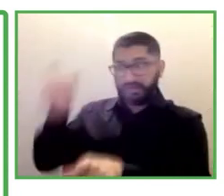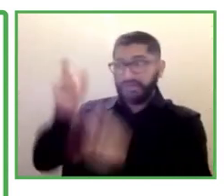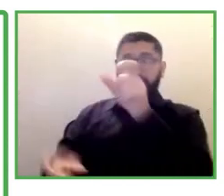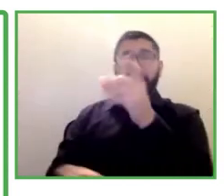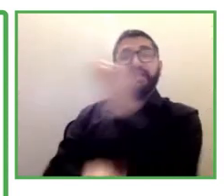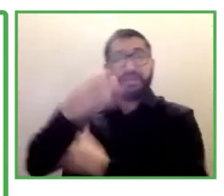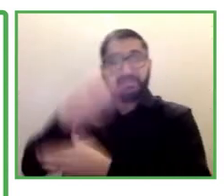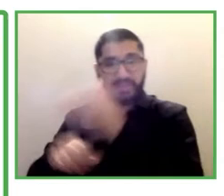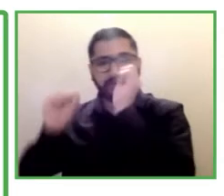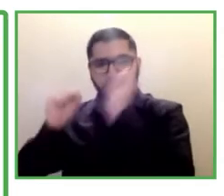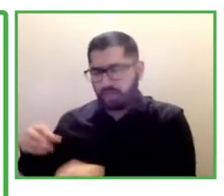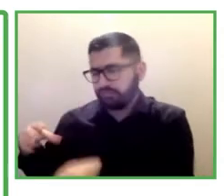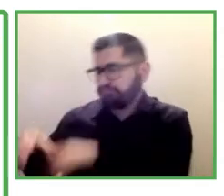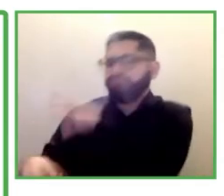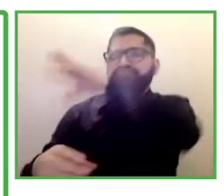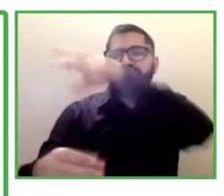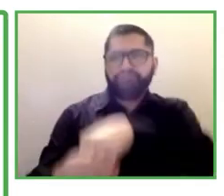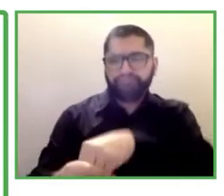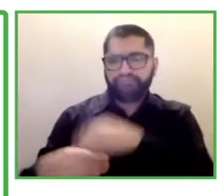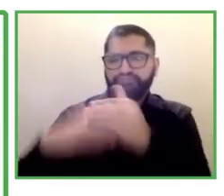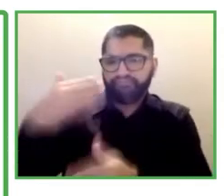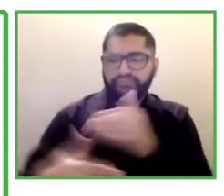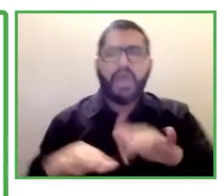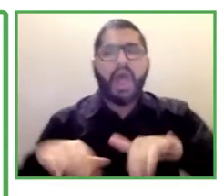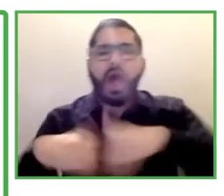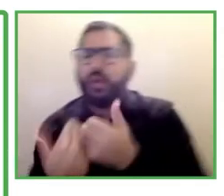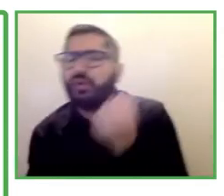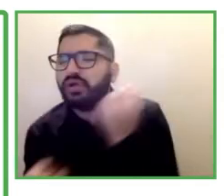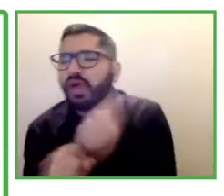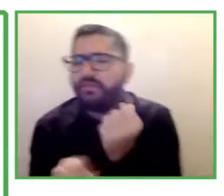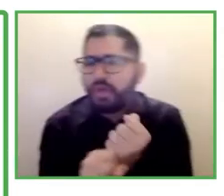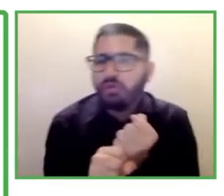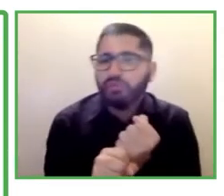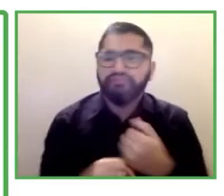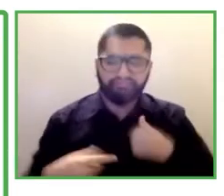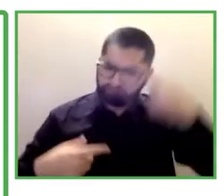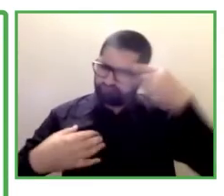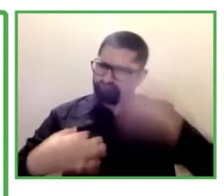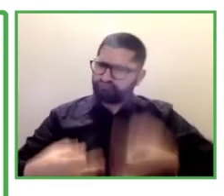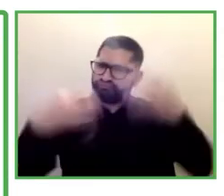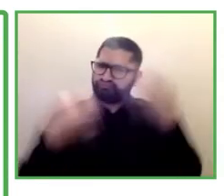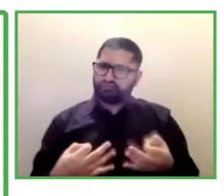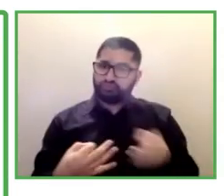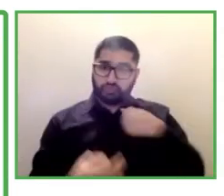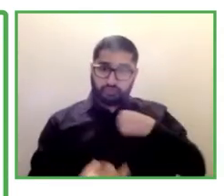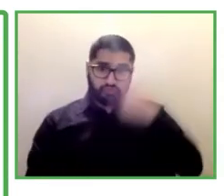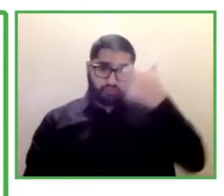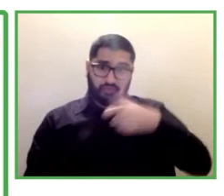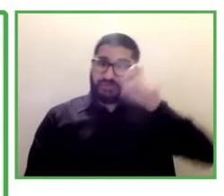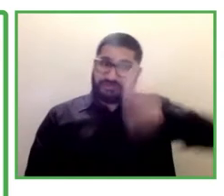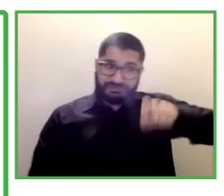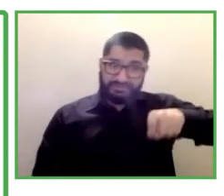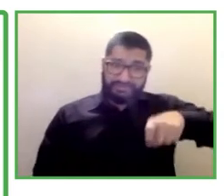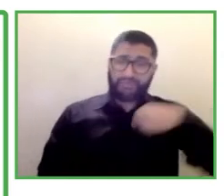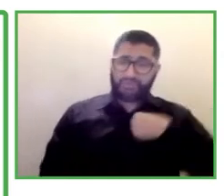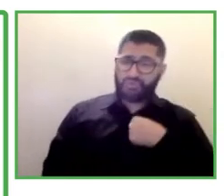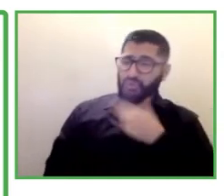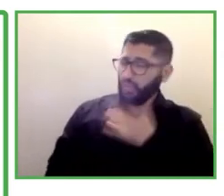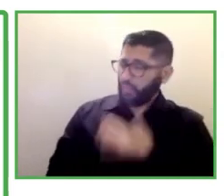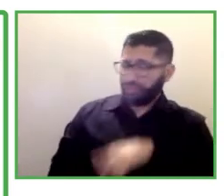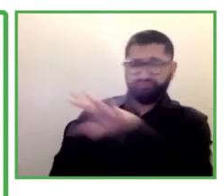discapacidad? Eso es lo que hay que entender. Y ahora, la comunicación. Les voy a mostrar un video corto y lo que voy a